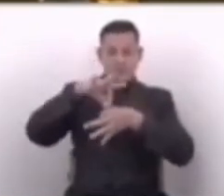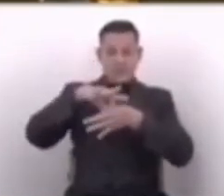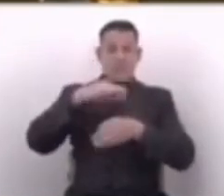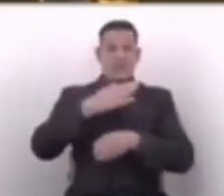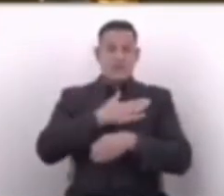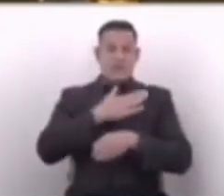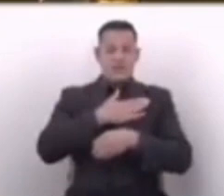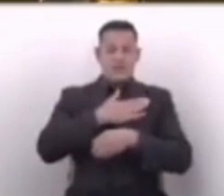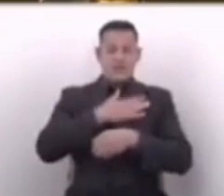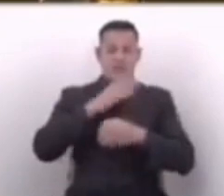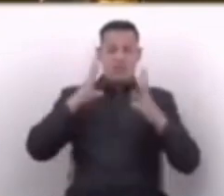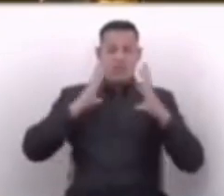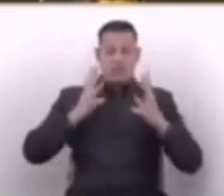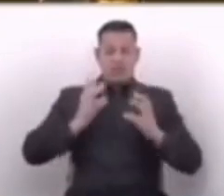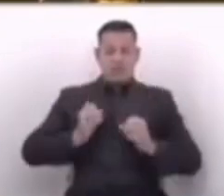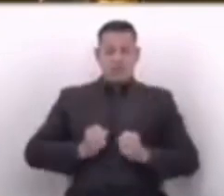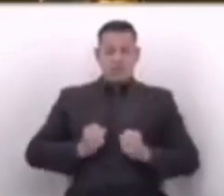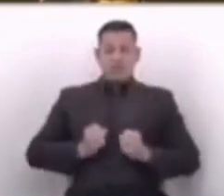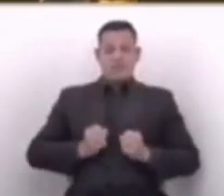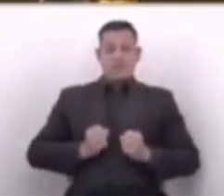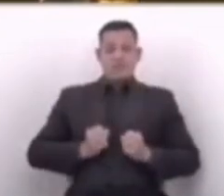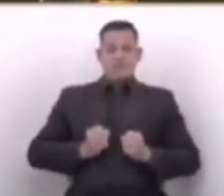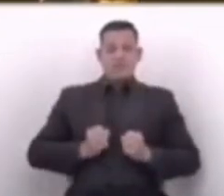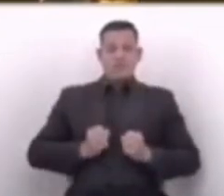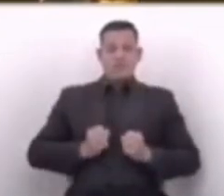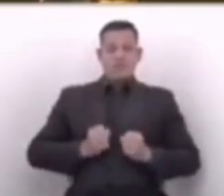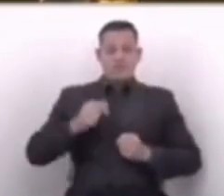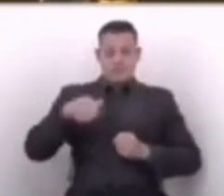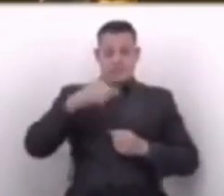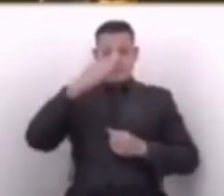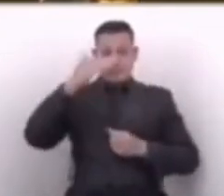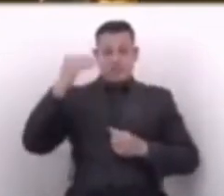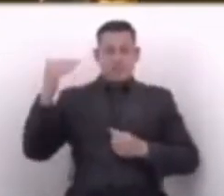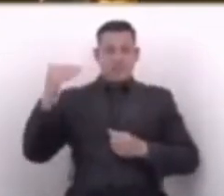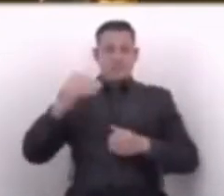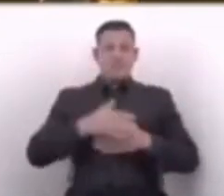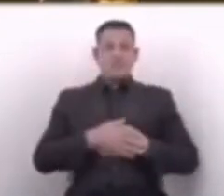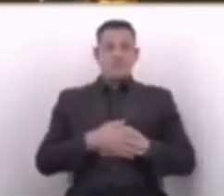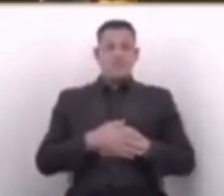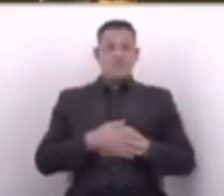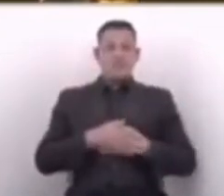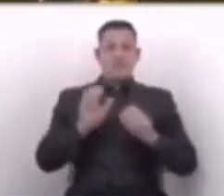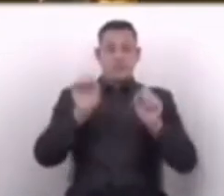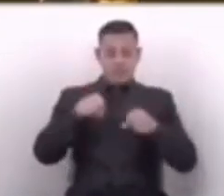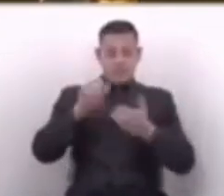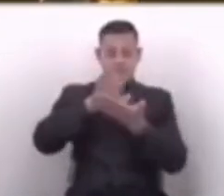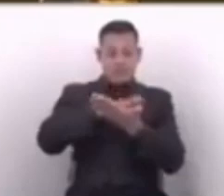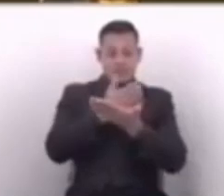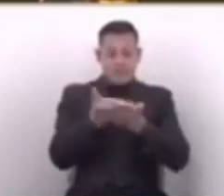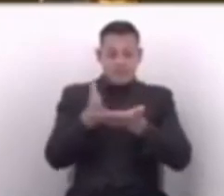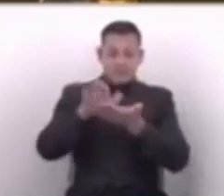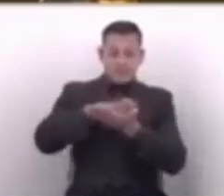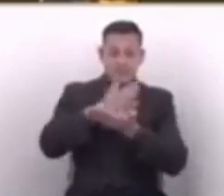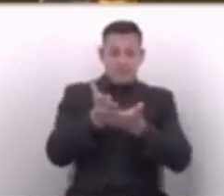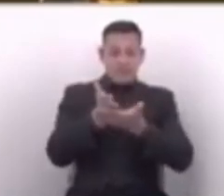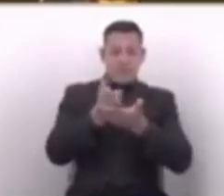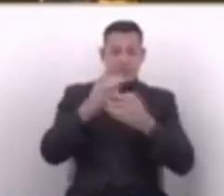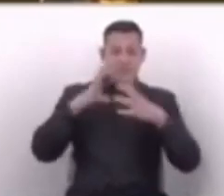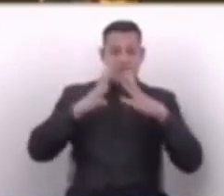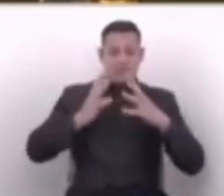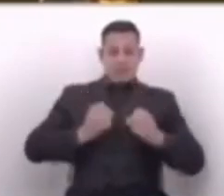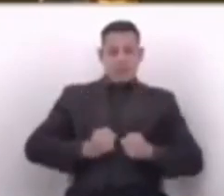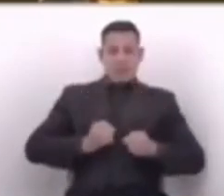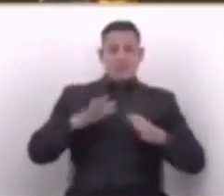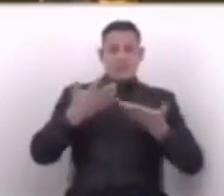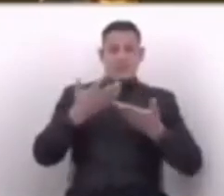para tener la gobernabilidad en este país. para poder participar en esa